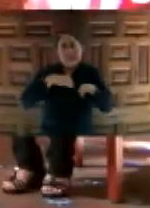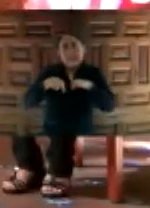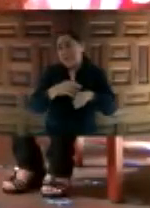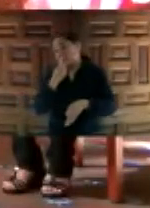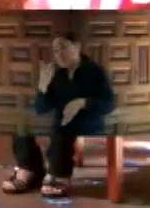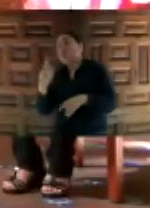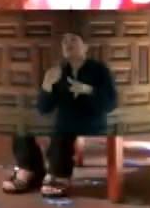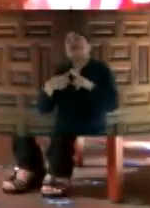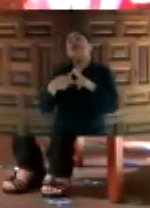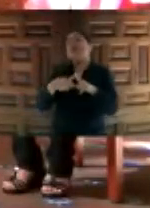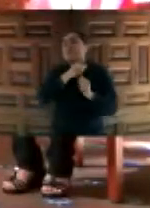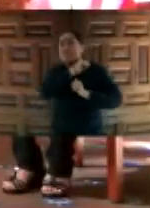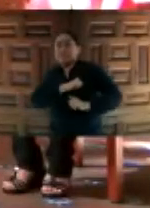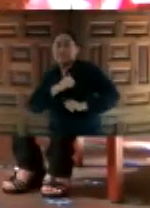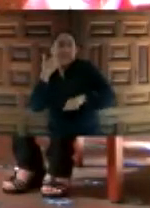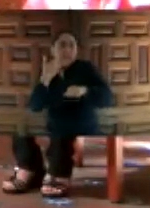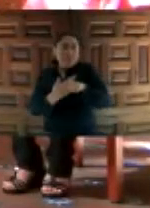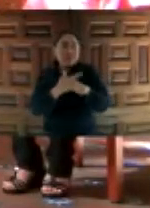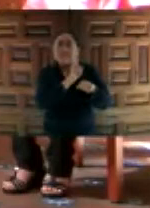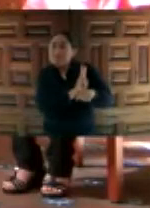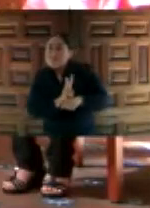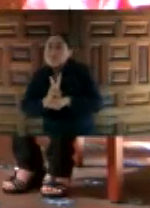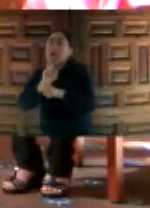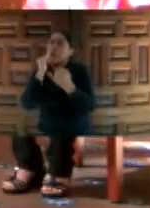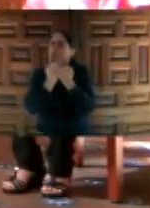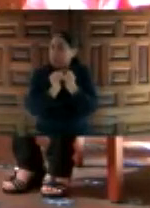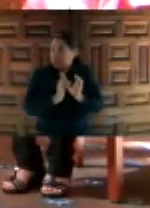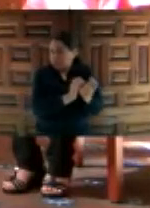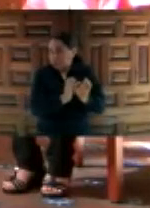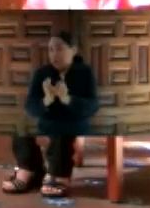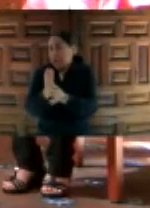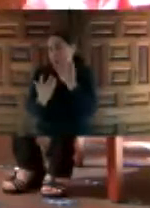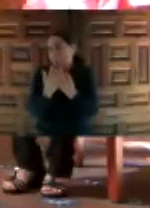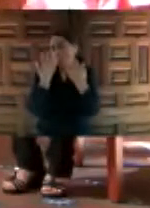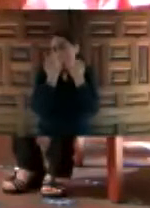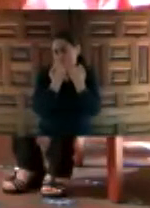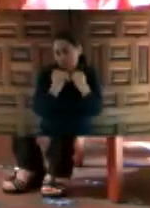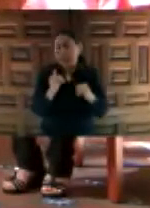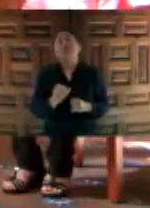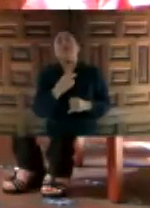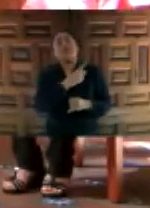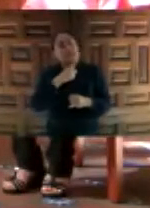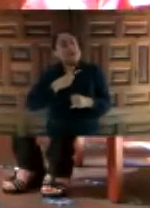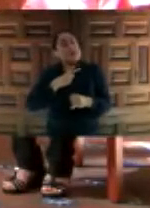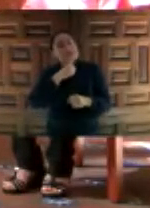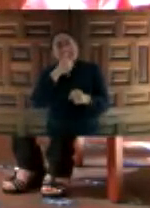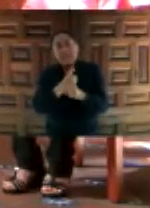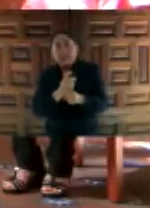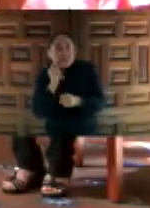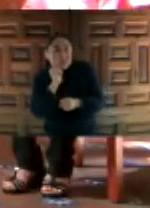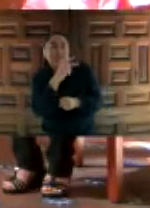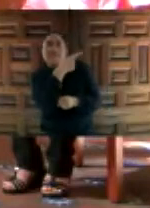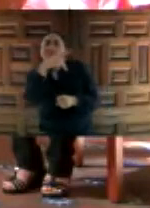la gobernanza, la coordinación y la autonomía. Y eso requiere primero de reconocer, de hacer un amplio reconocimiento en